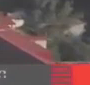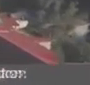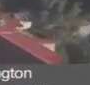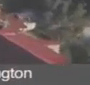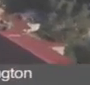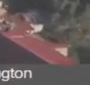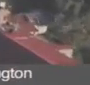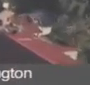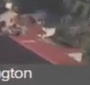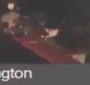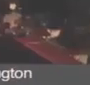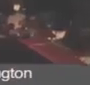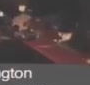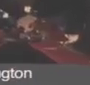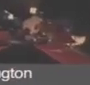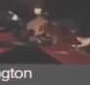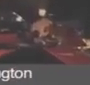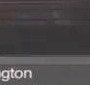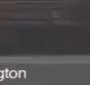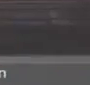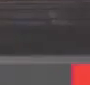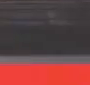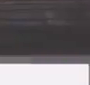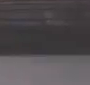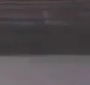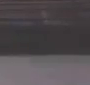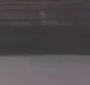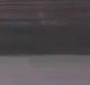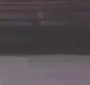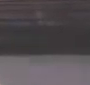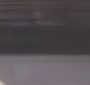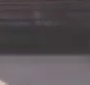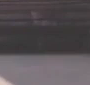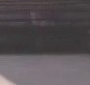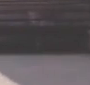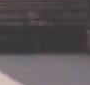Donde el surrealismo echó raíces insondables y fantásticas.